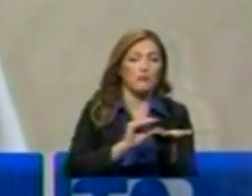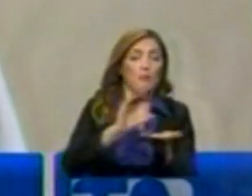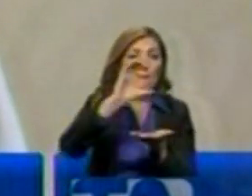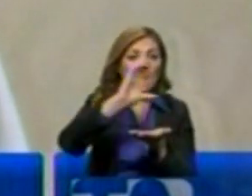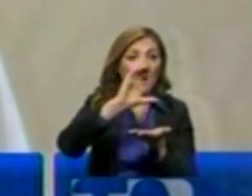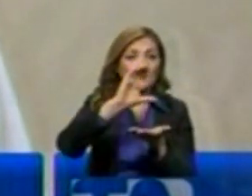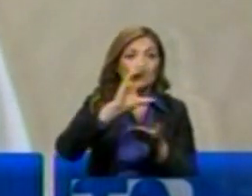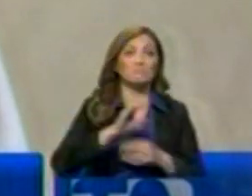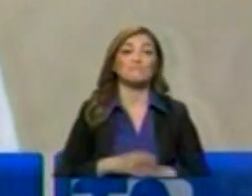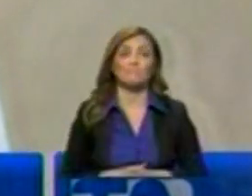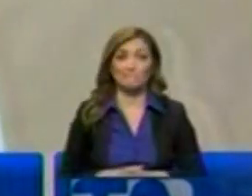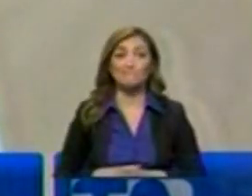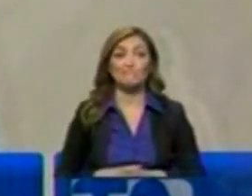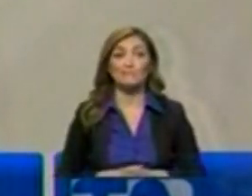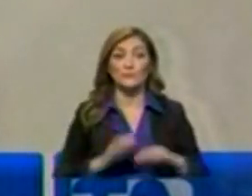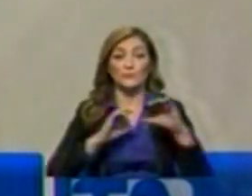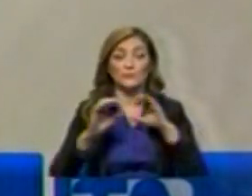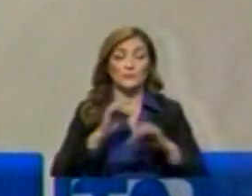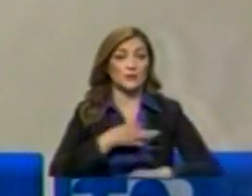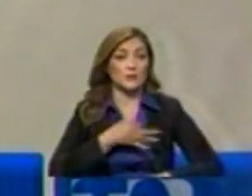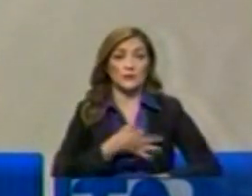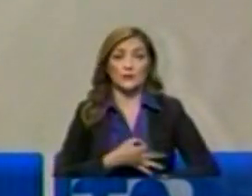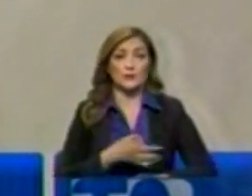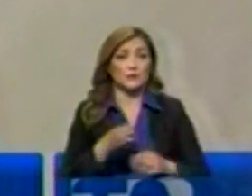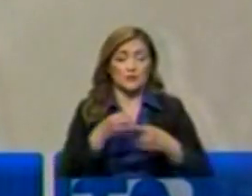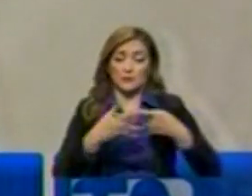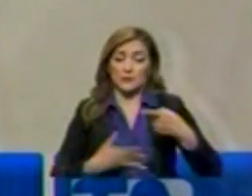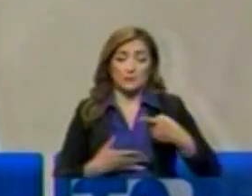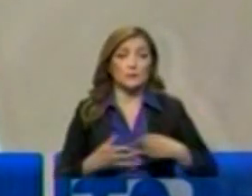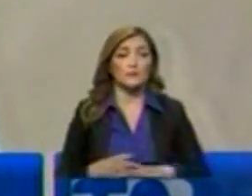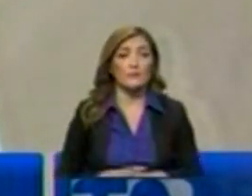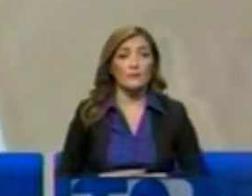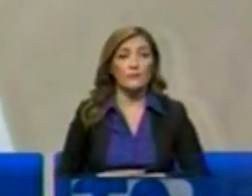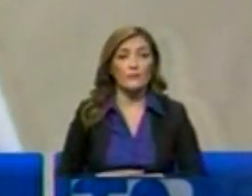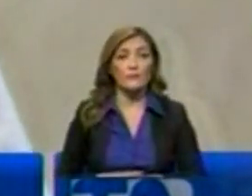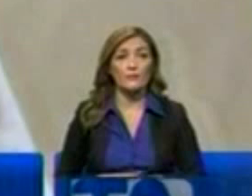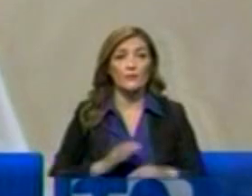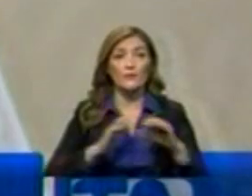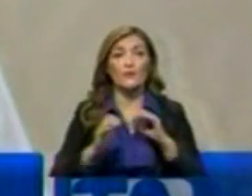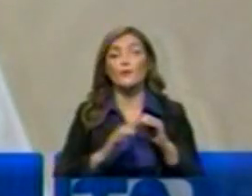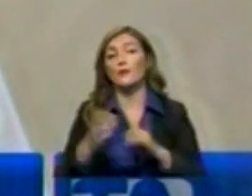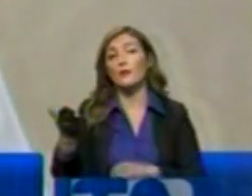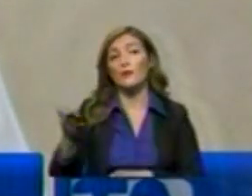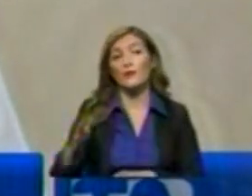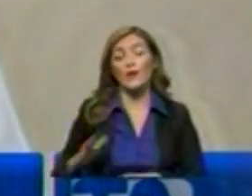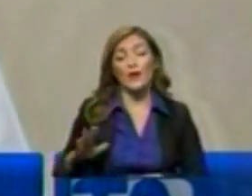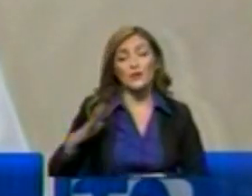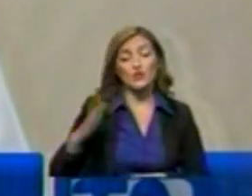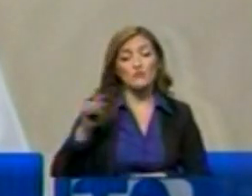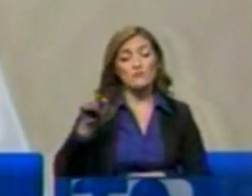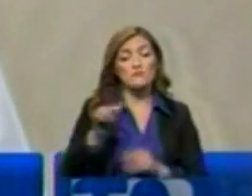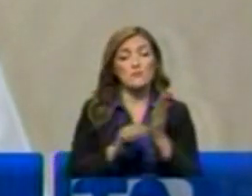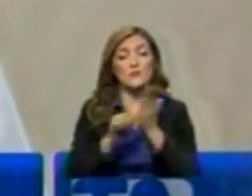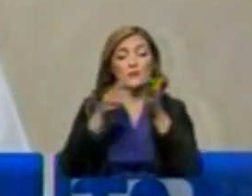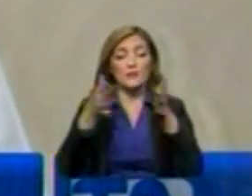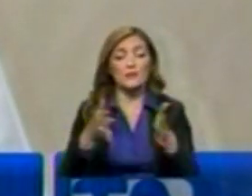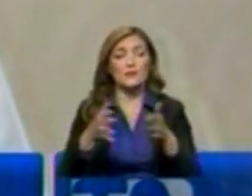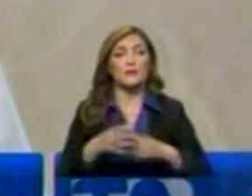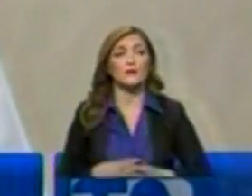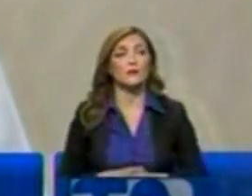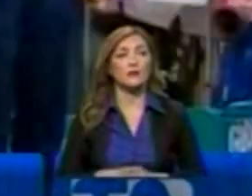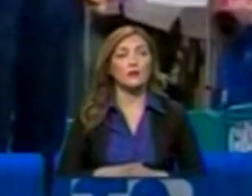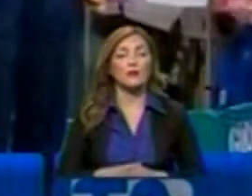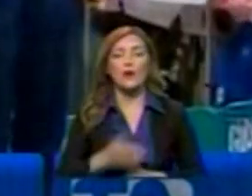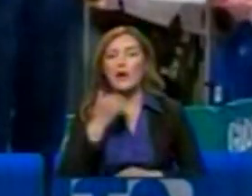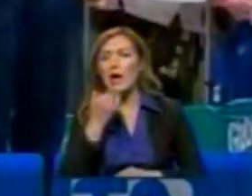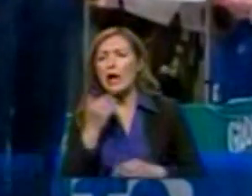Conversen, así con la sinceridad que les caracteriza. Conversen con la señora ministra, con los señores ministros, cuando requieran